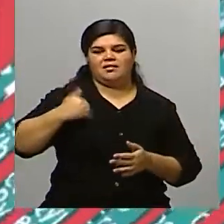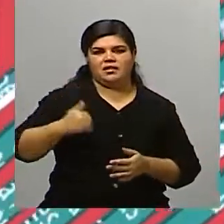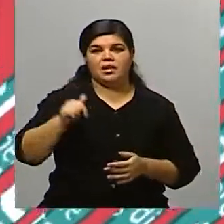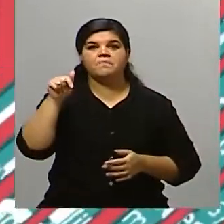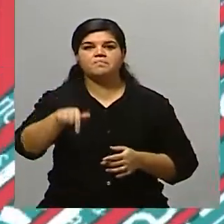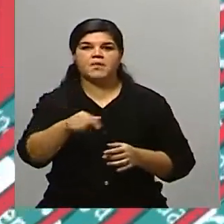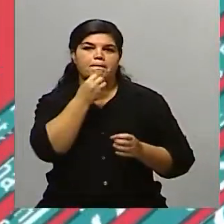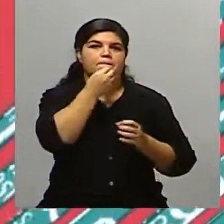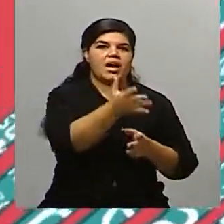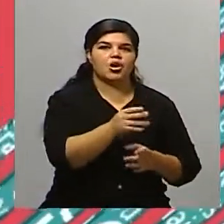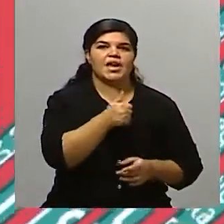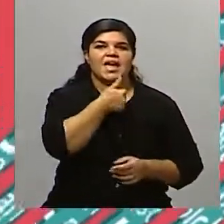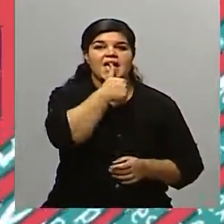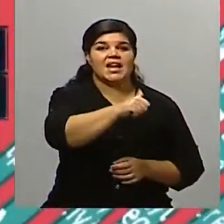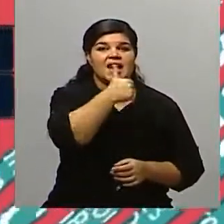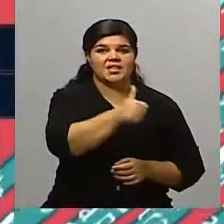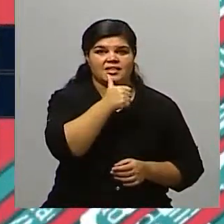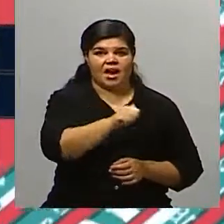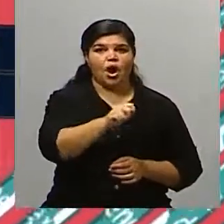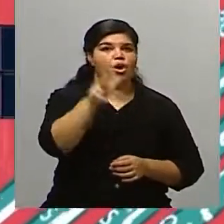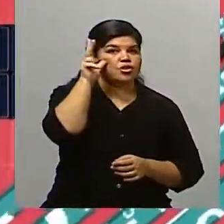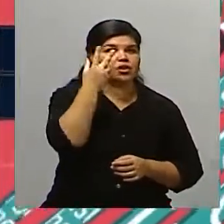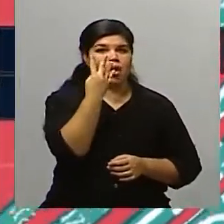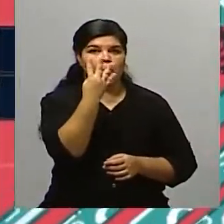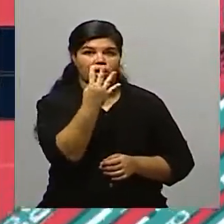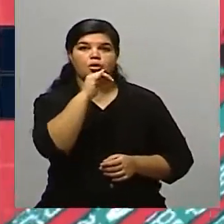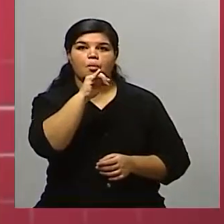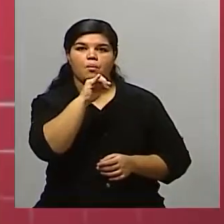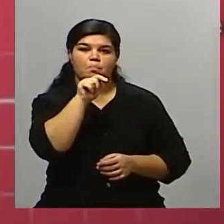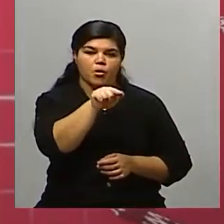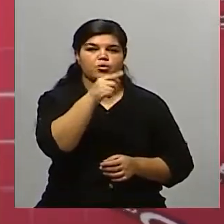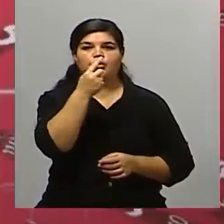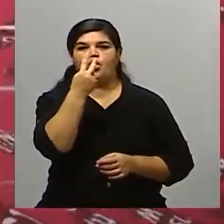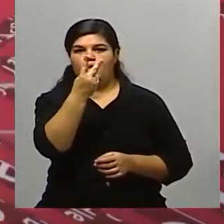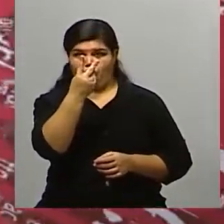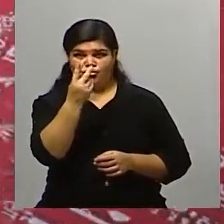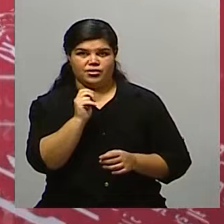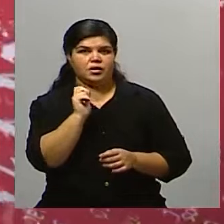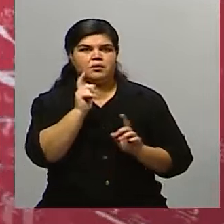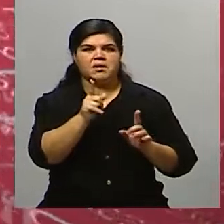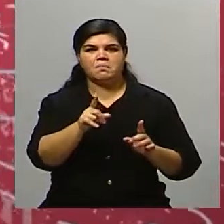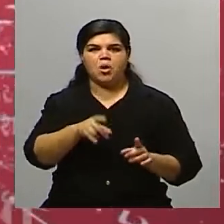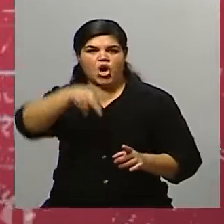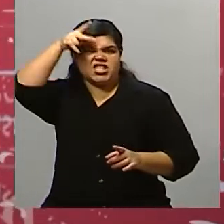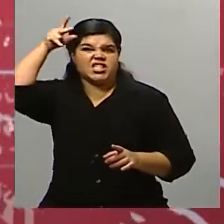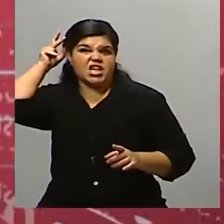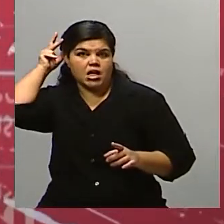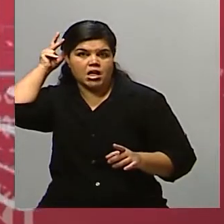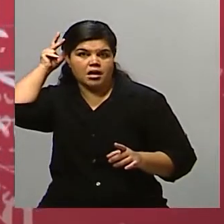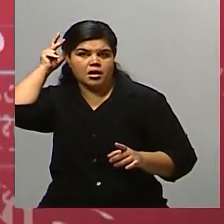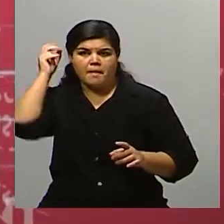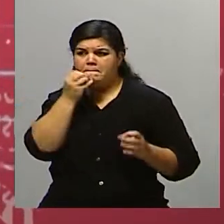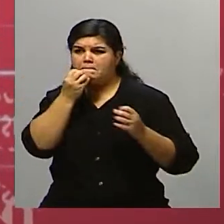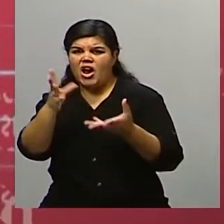tiene 84,2 puntos, pero nos llamaba la atención porque recién hablábamos de Chile, por ejemplo, que no tiene el mejor sistema y está por encima de la Argentina.